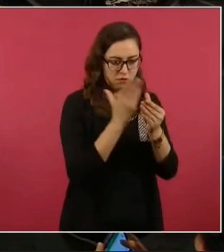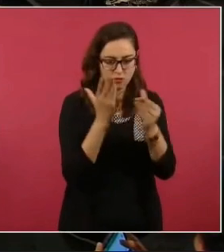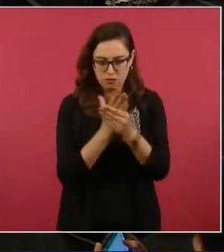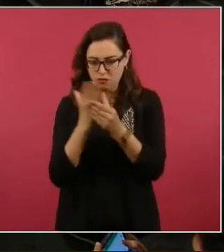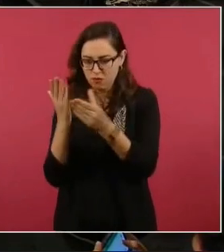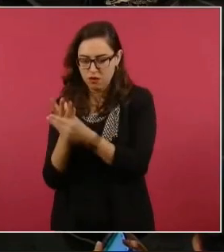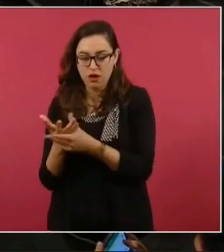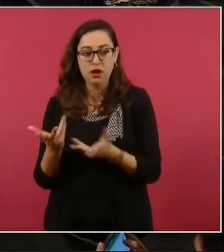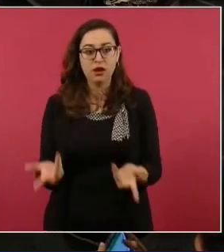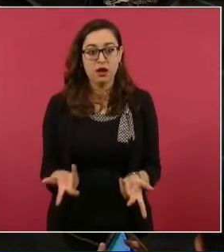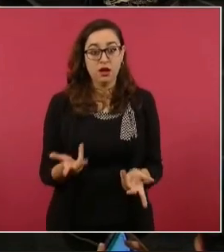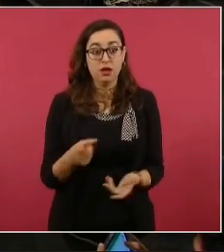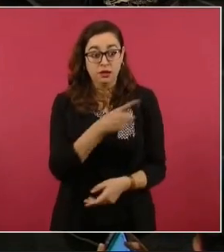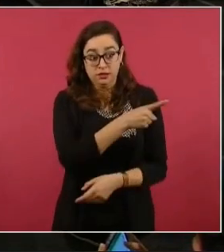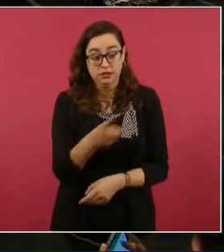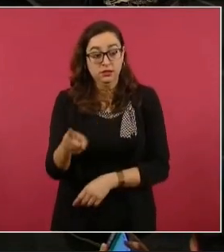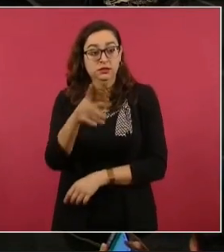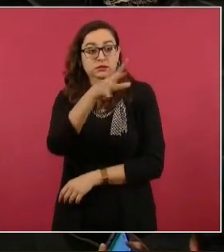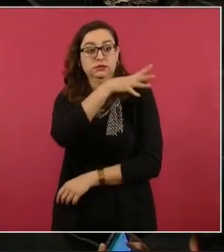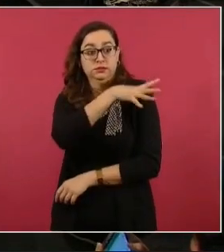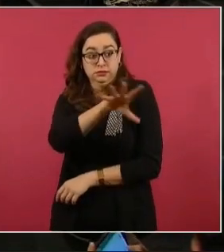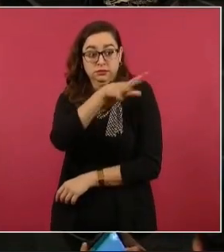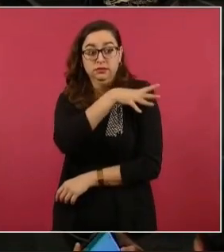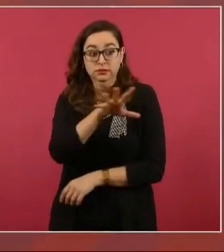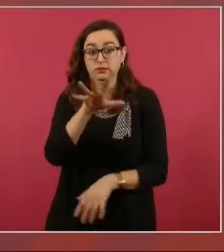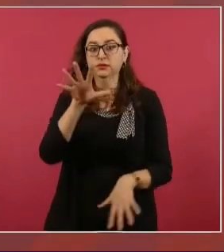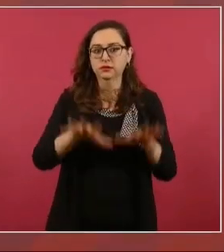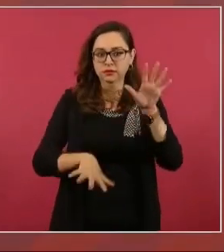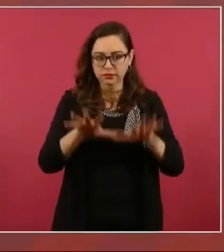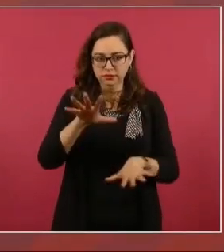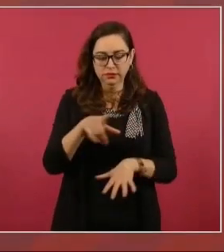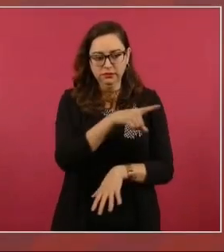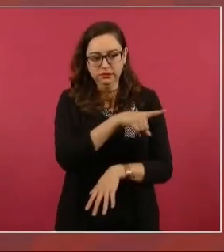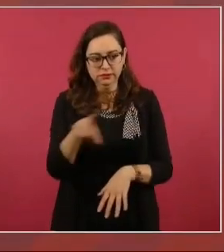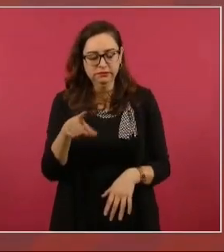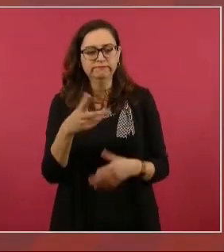hasta siendo generales hay arrestos,